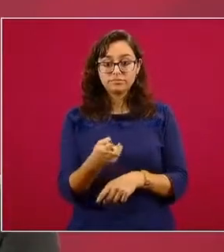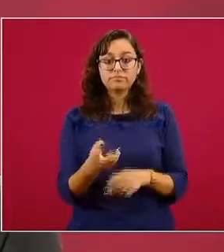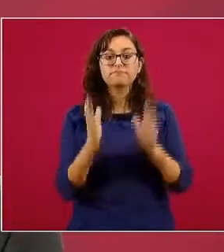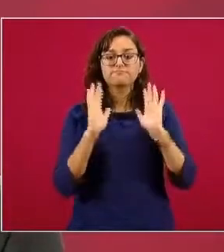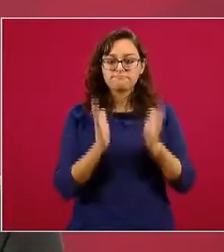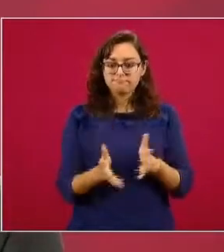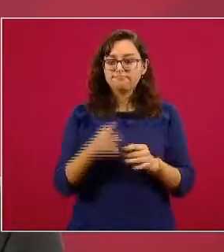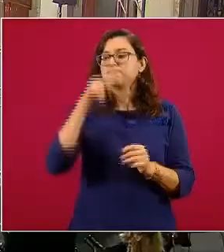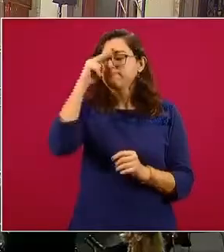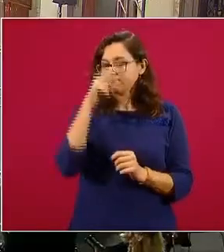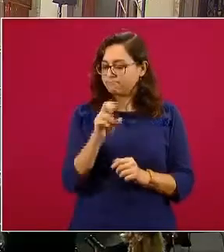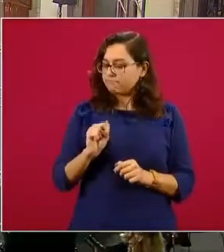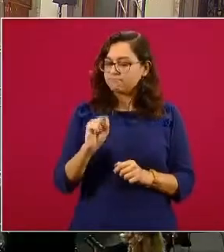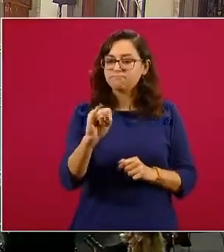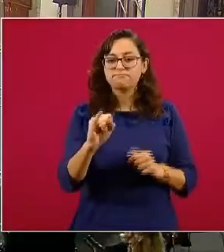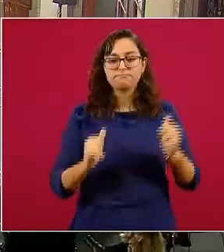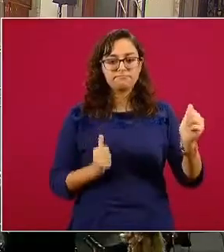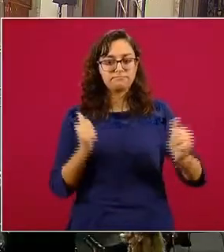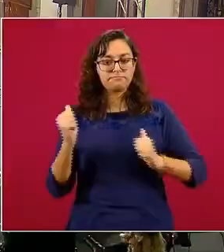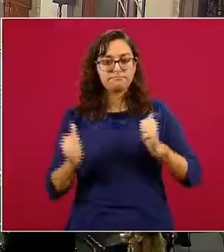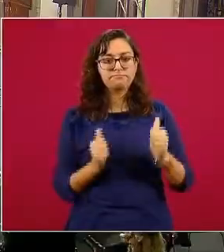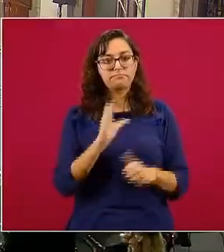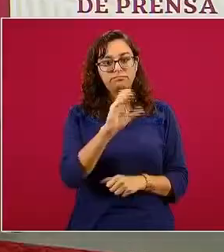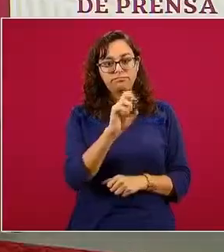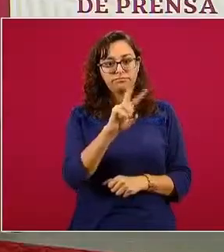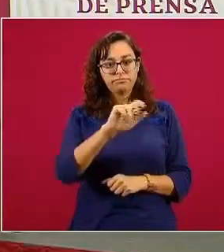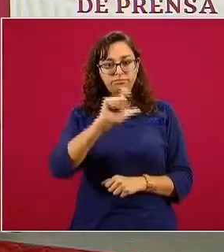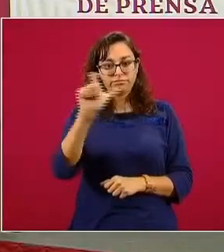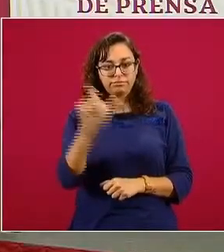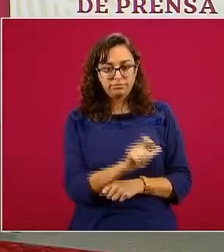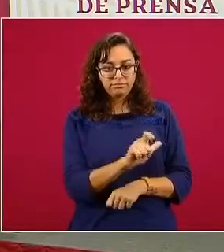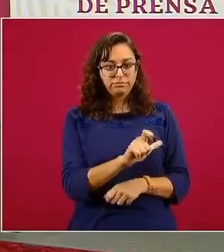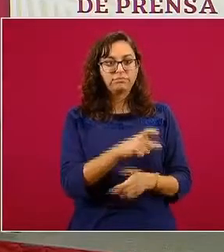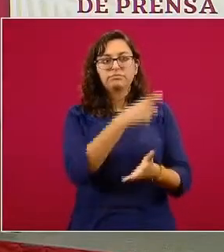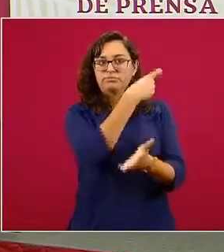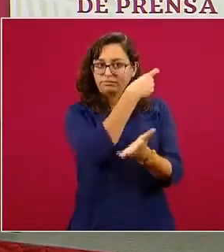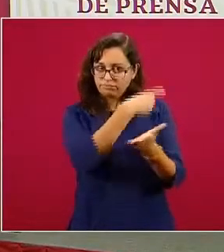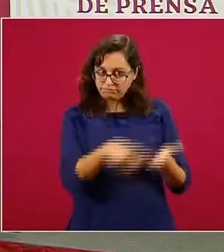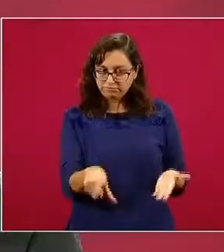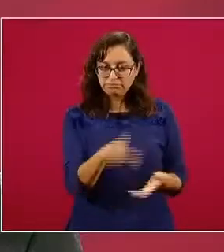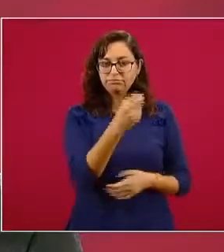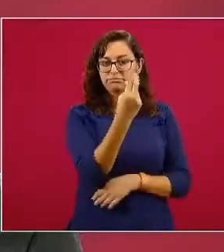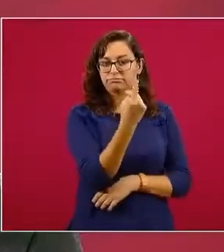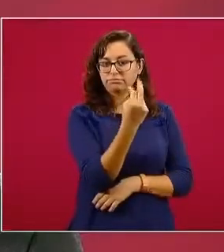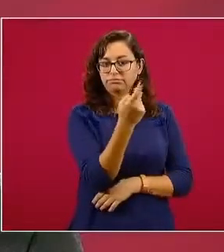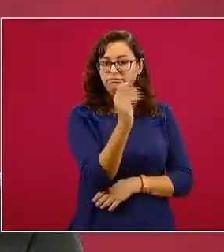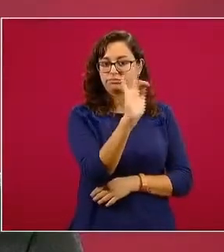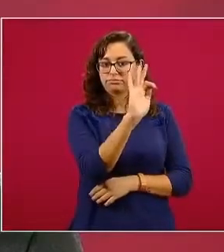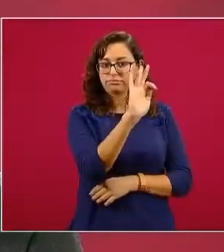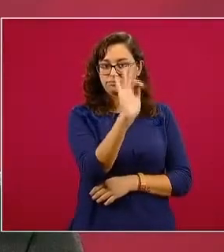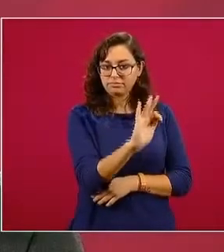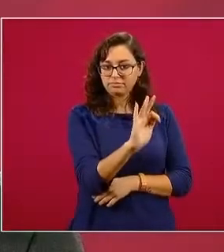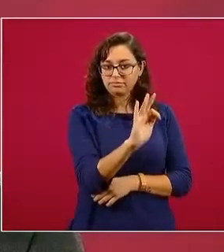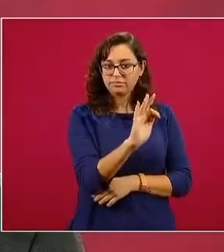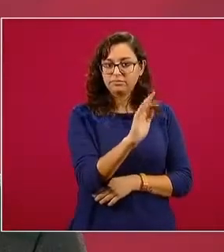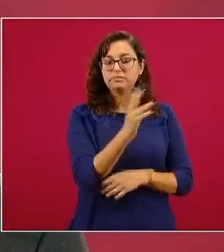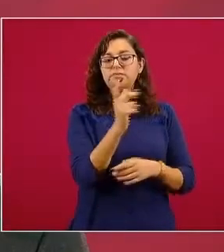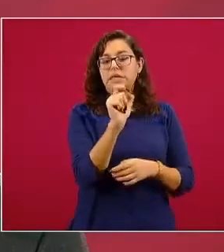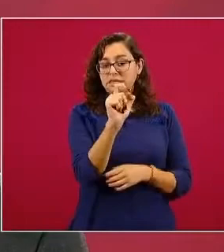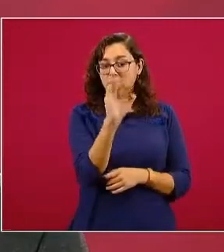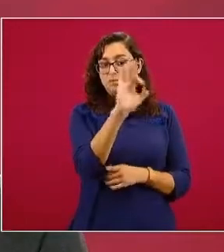aprovechado este mecanismo y ha contratado a COVAX este total de 25 millones de